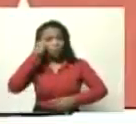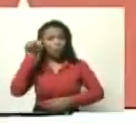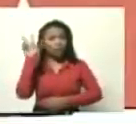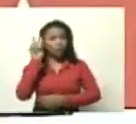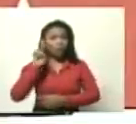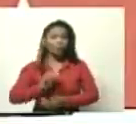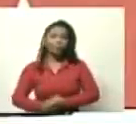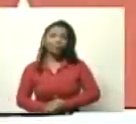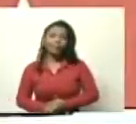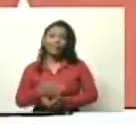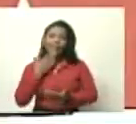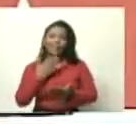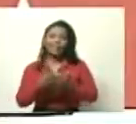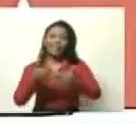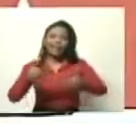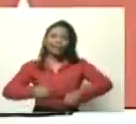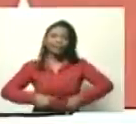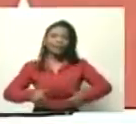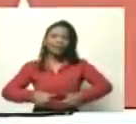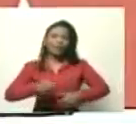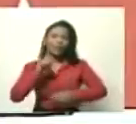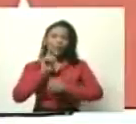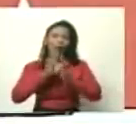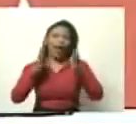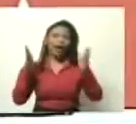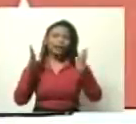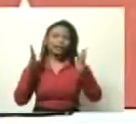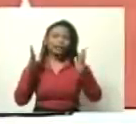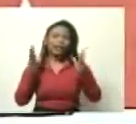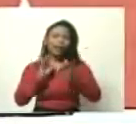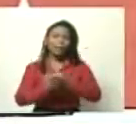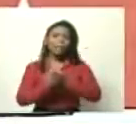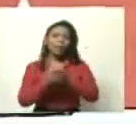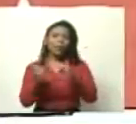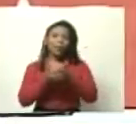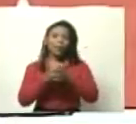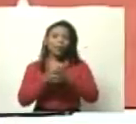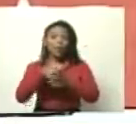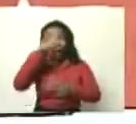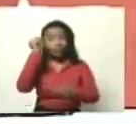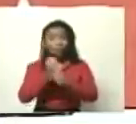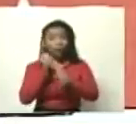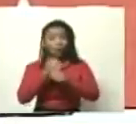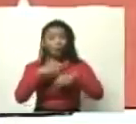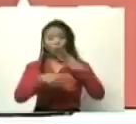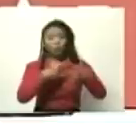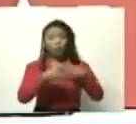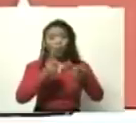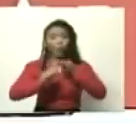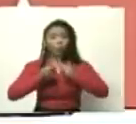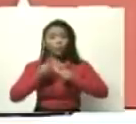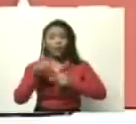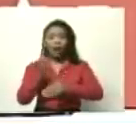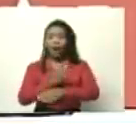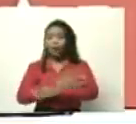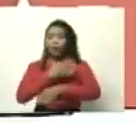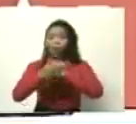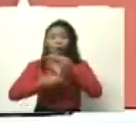Venezuela, gracias al esfuerzo de un gran colectivo que está trabajando y produciendo cosas que antes no se producían.